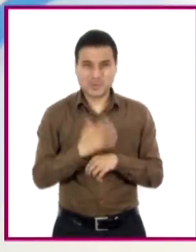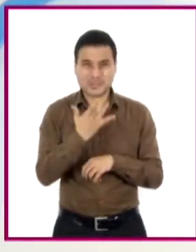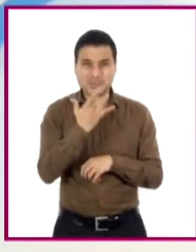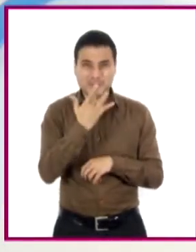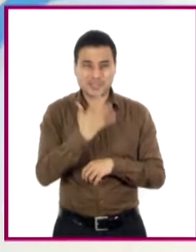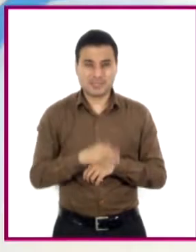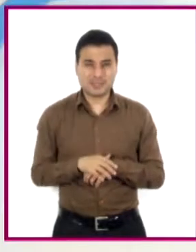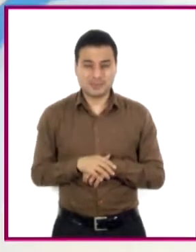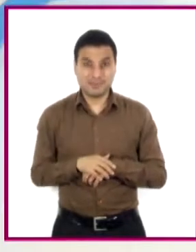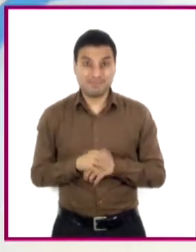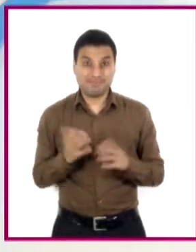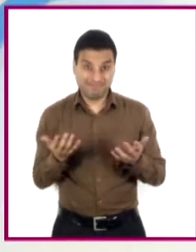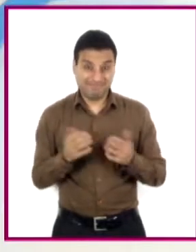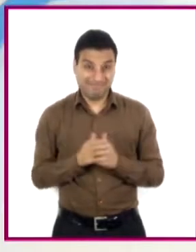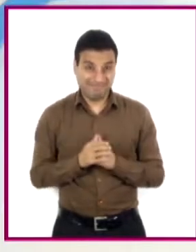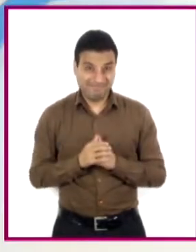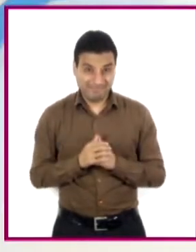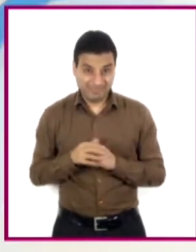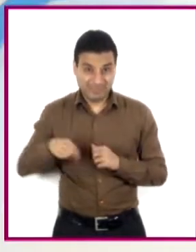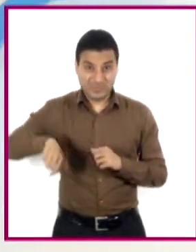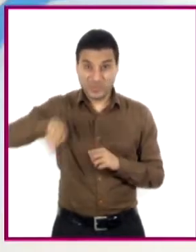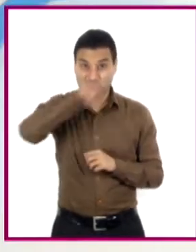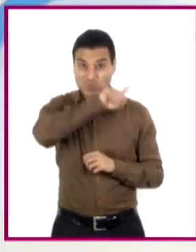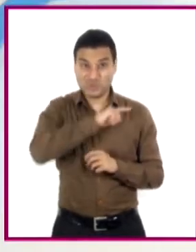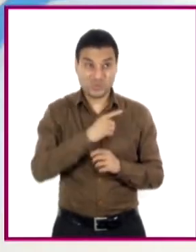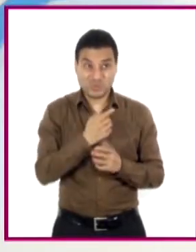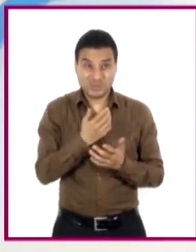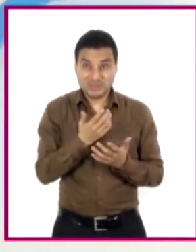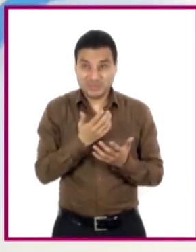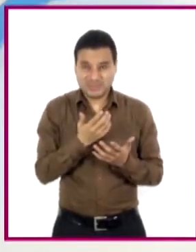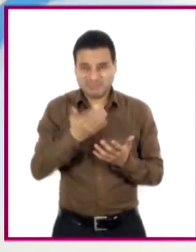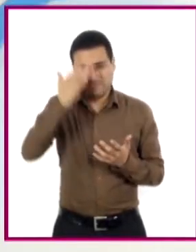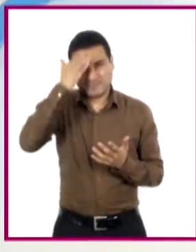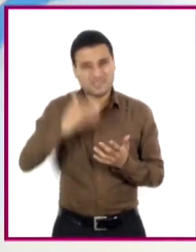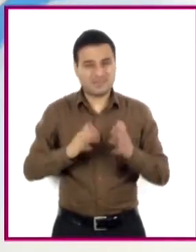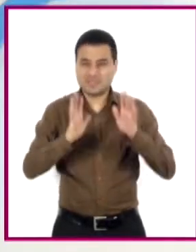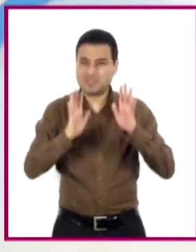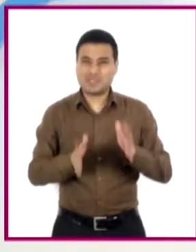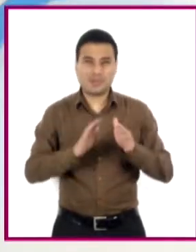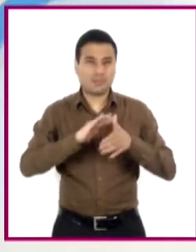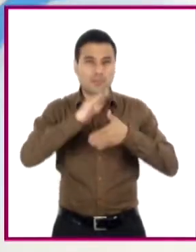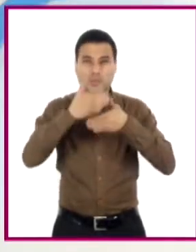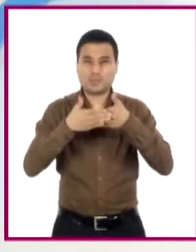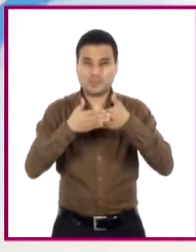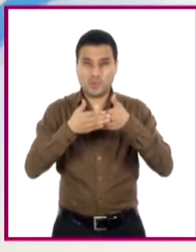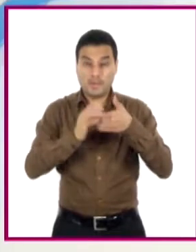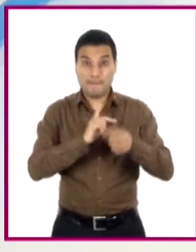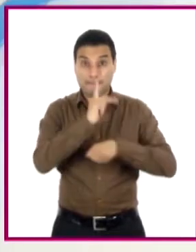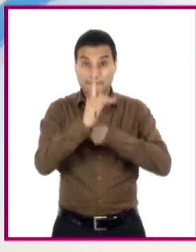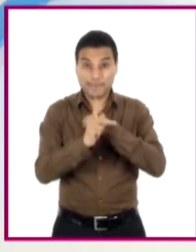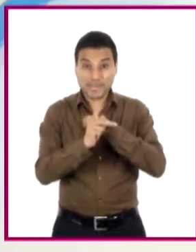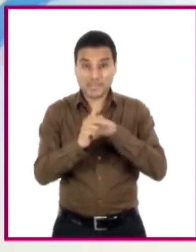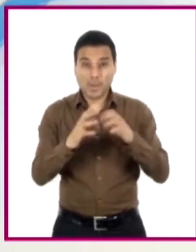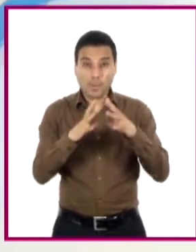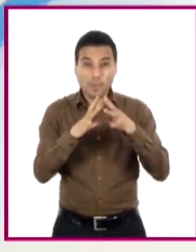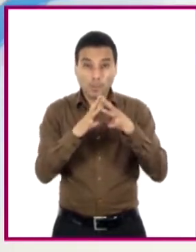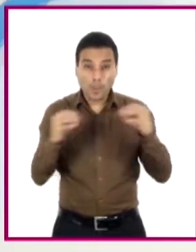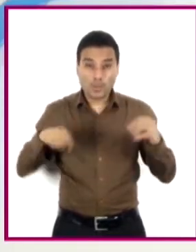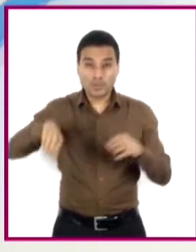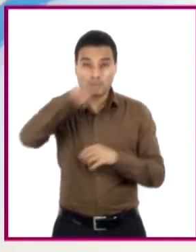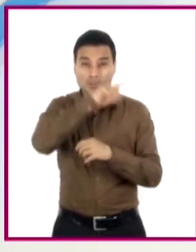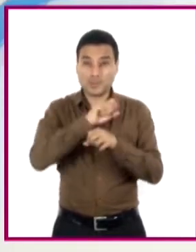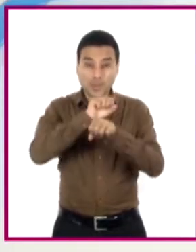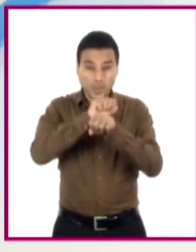nos constase que la nación iba a perecer irremediablemente y nosotros a ser viles esclavos de